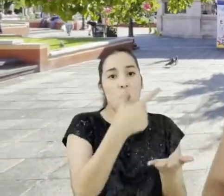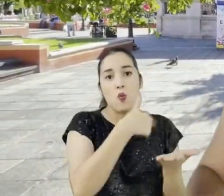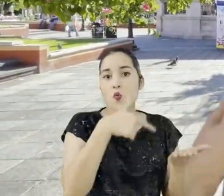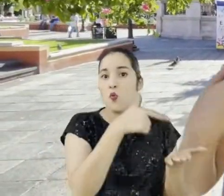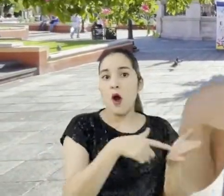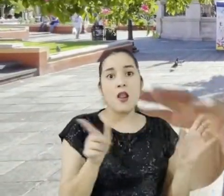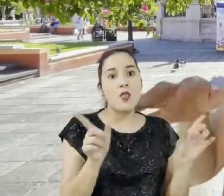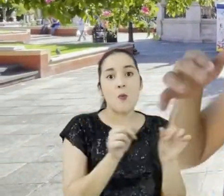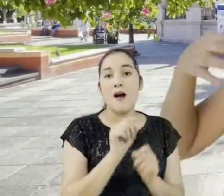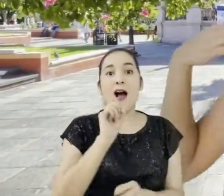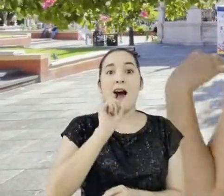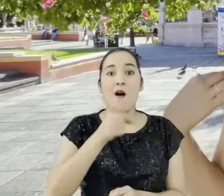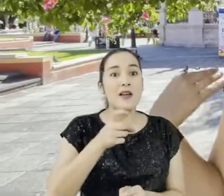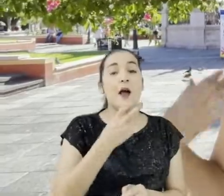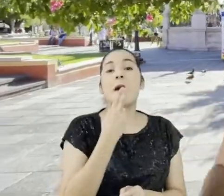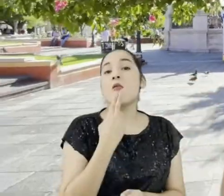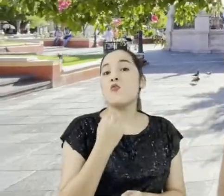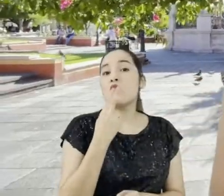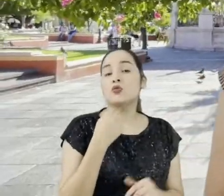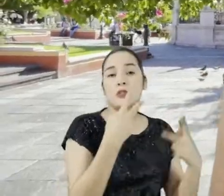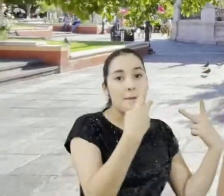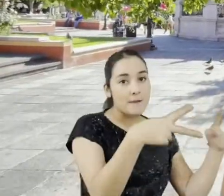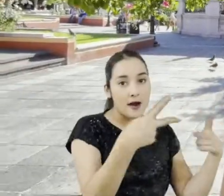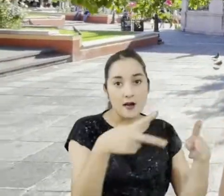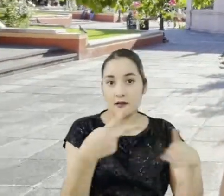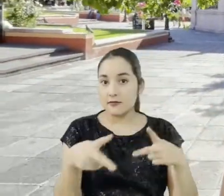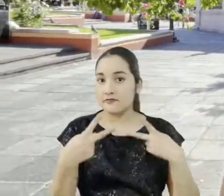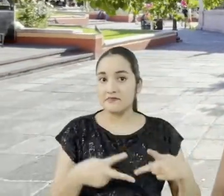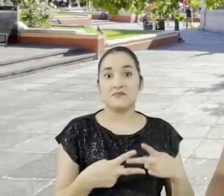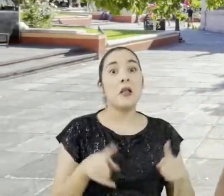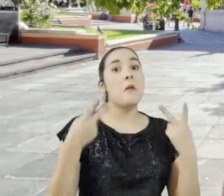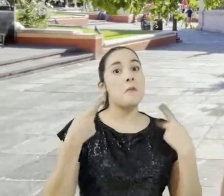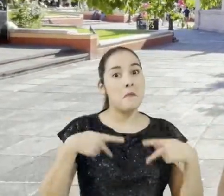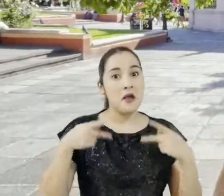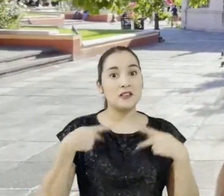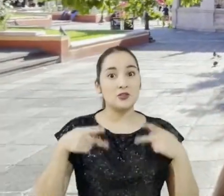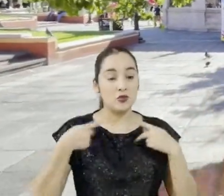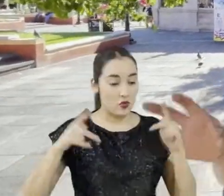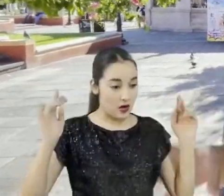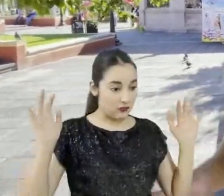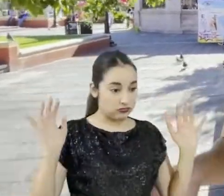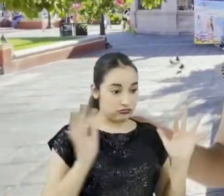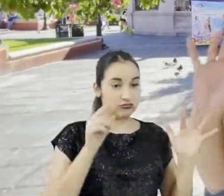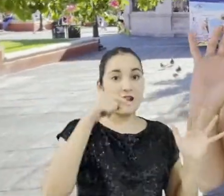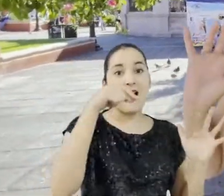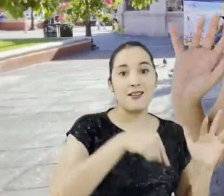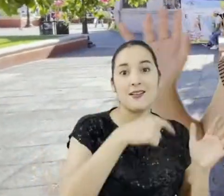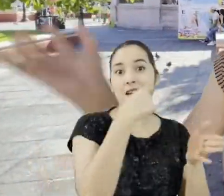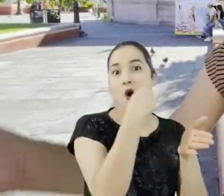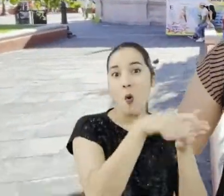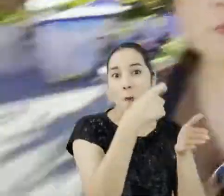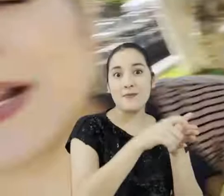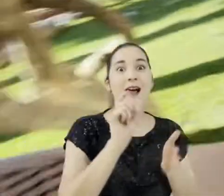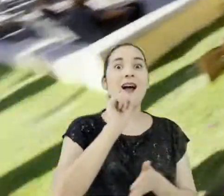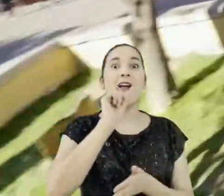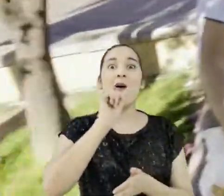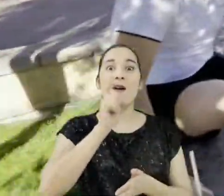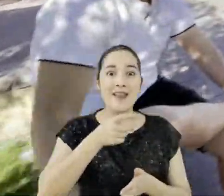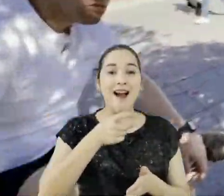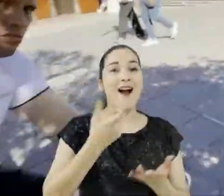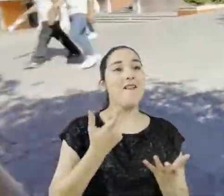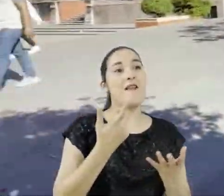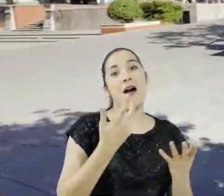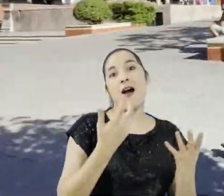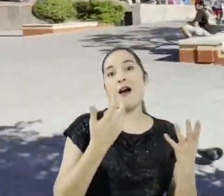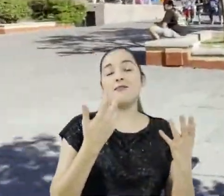guayaba, los que ya conocemos, y otro montón que no. Entonces, viene mucha gente aquí a la plaza a comprar.